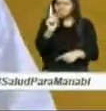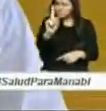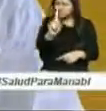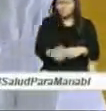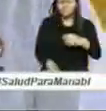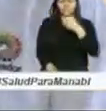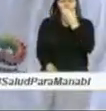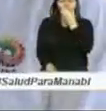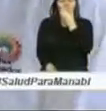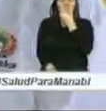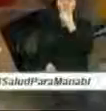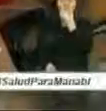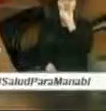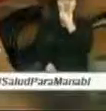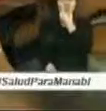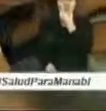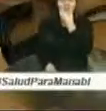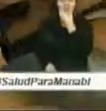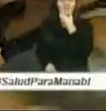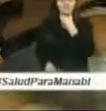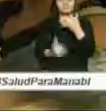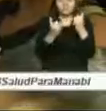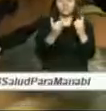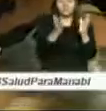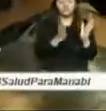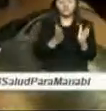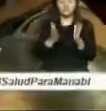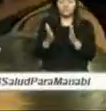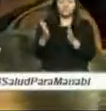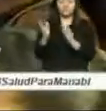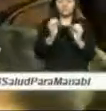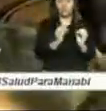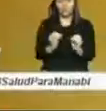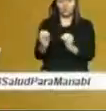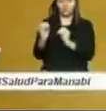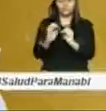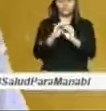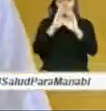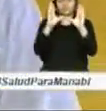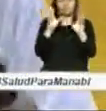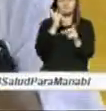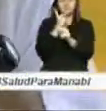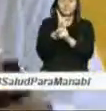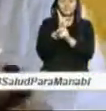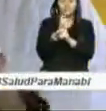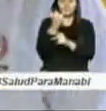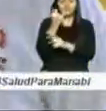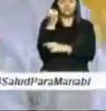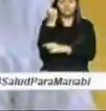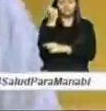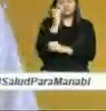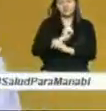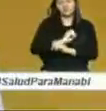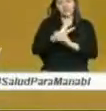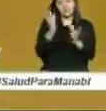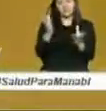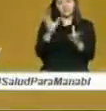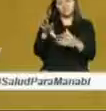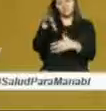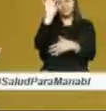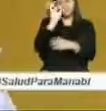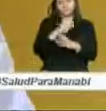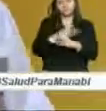compatriotas. Ya estamos poniendo las cosas en orden. Por eso les duele tanto. Entendamos lo que estamos